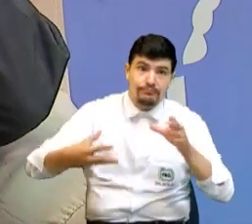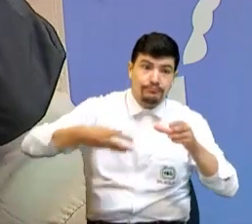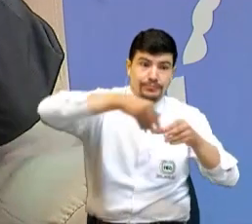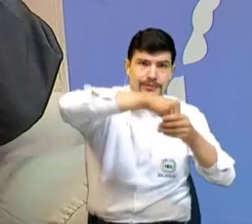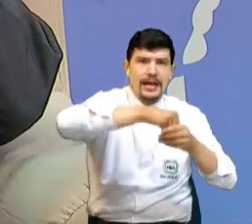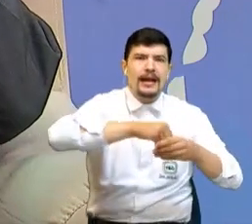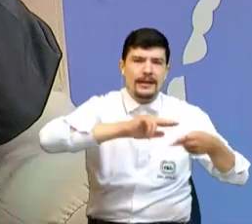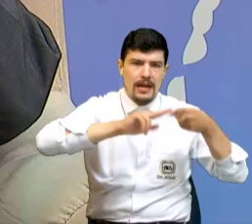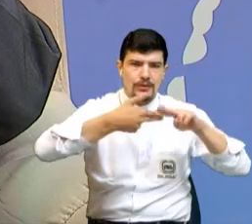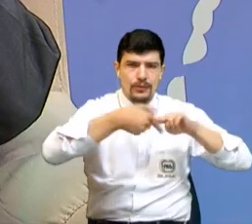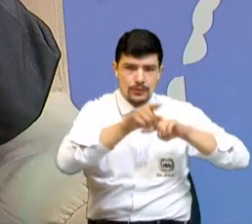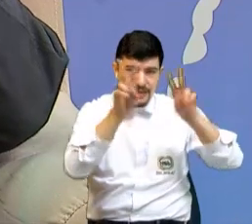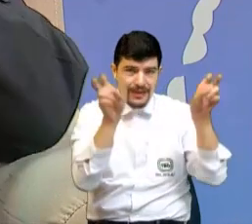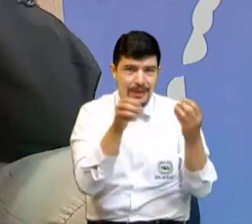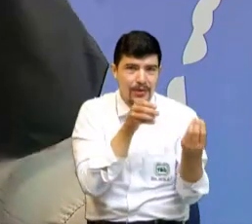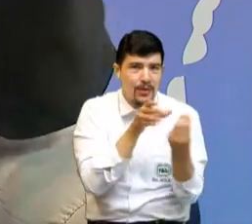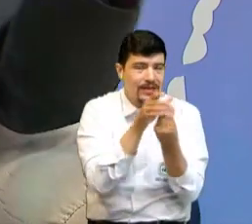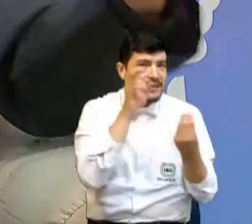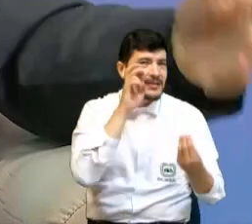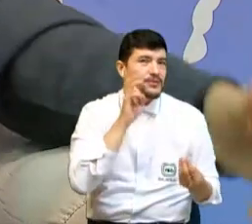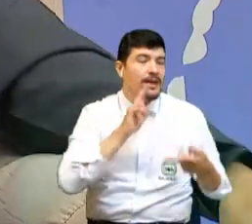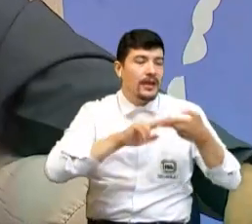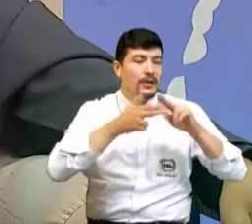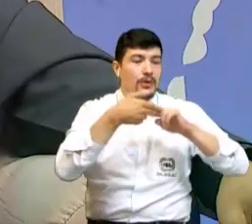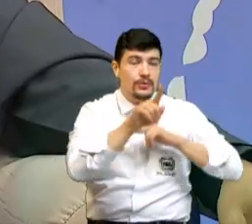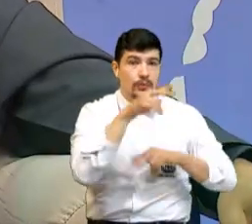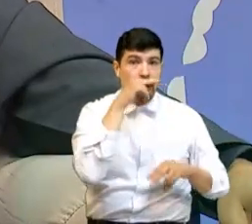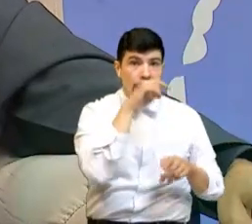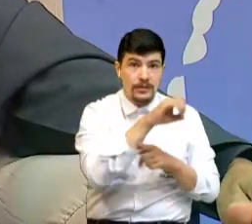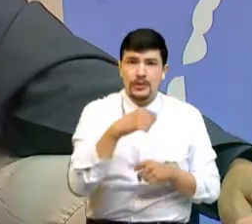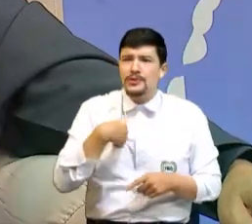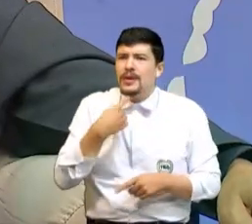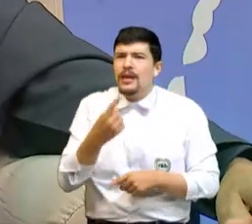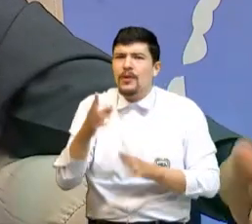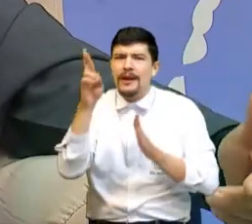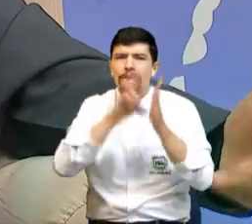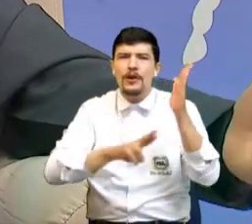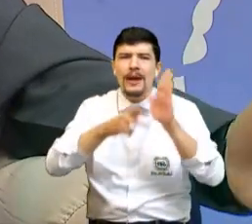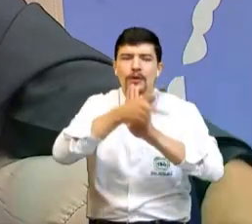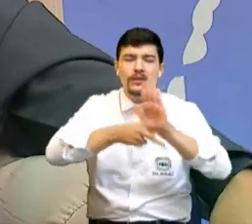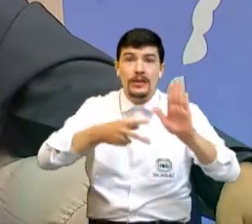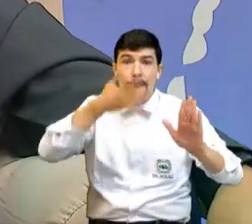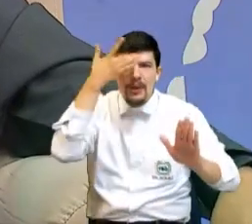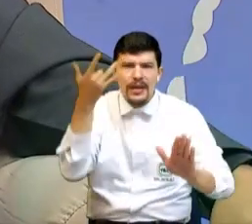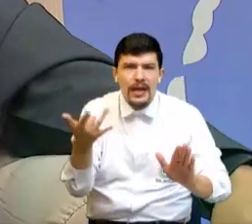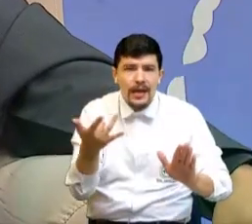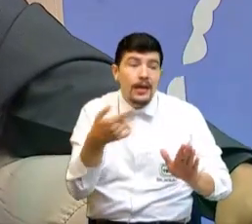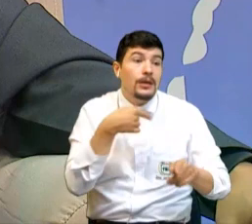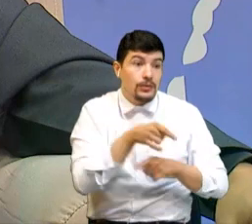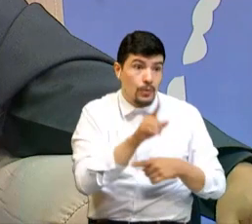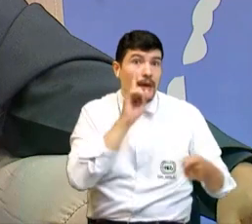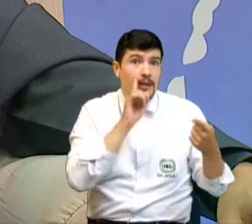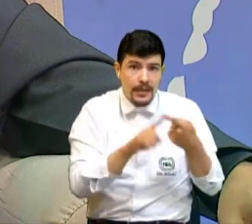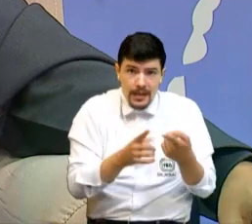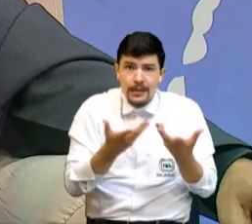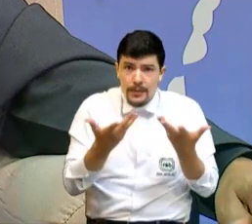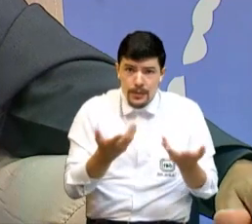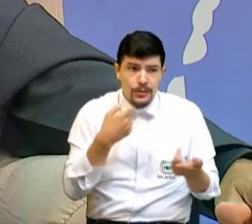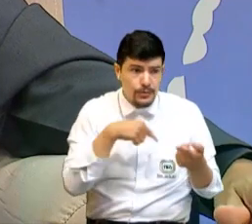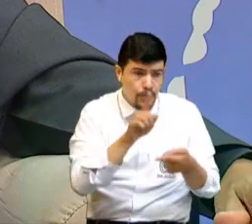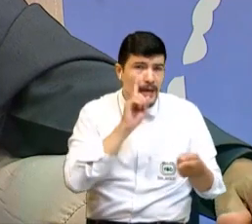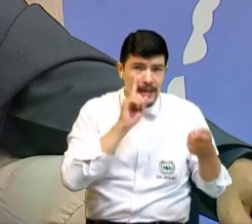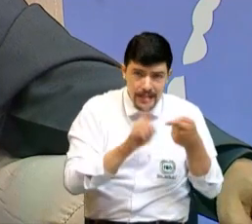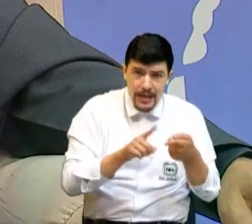del abuso sexual con respecto a los niños. Digo de reforma constitucional porque se pretende hasta